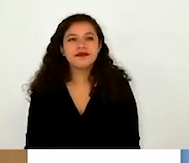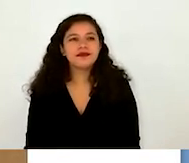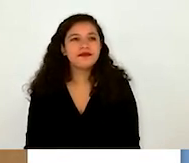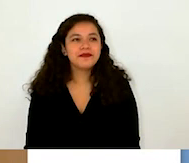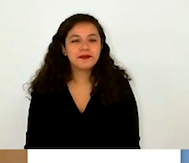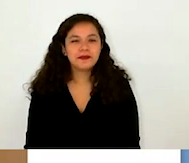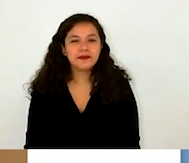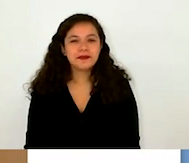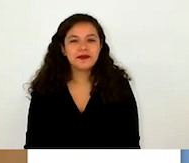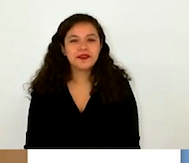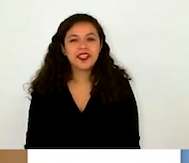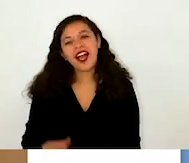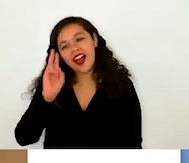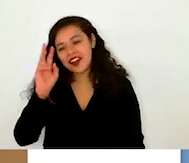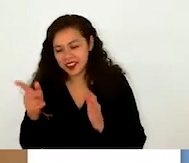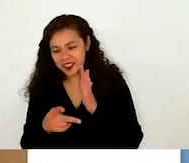para ver de nuevo